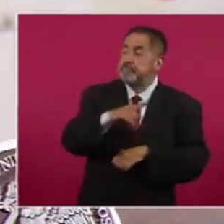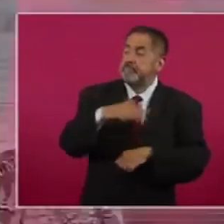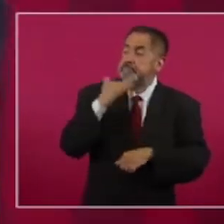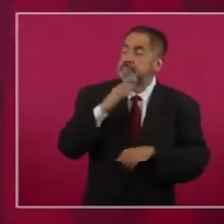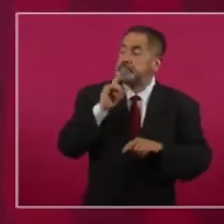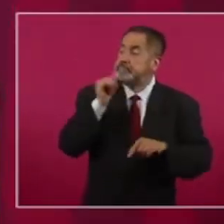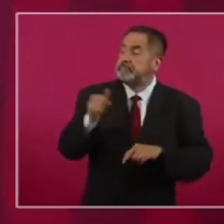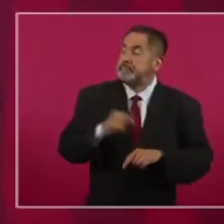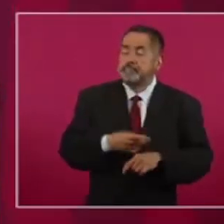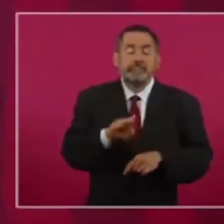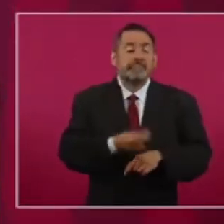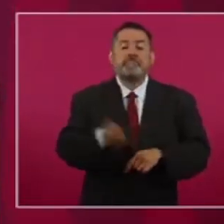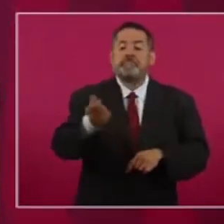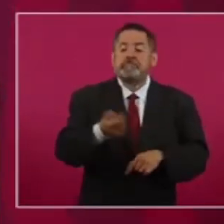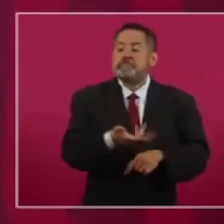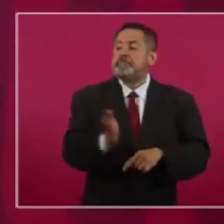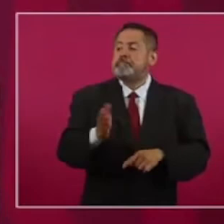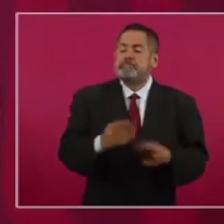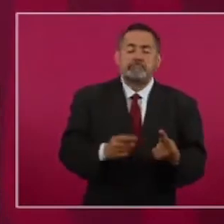pensando que la corrupción